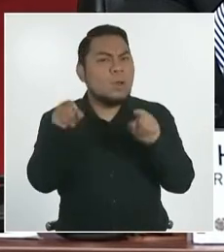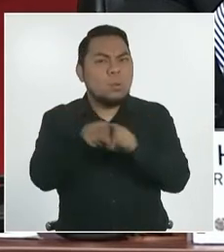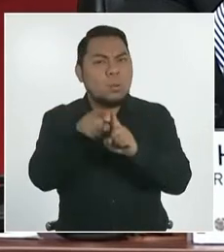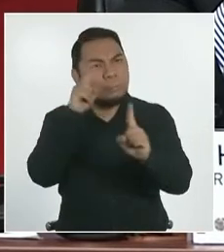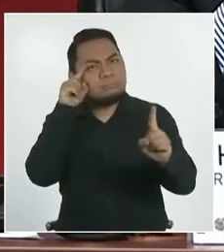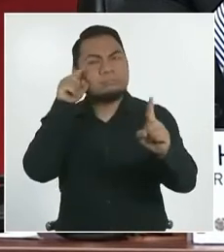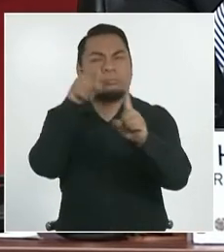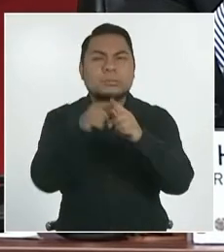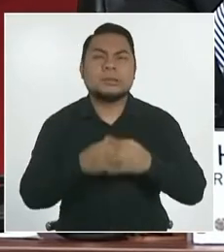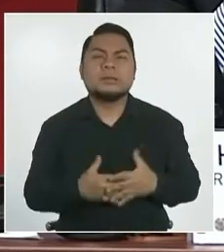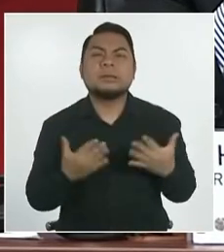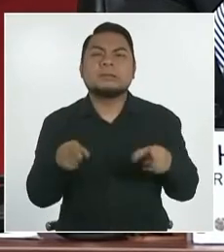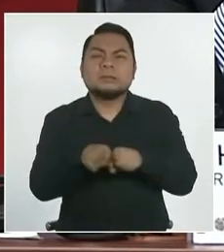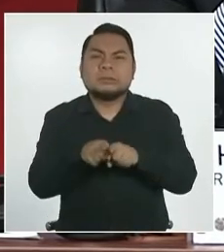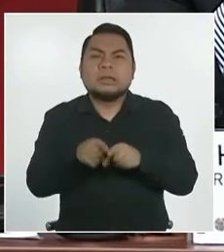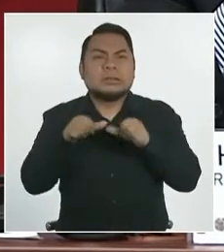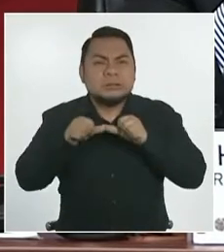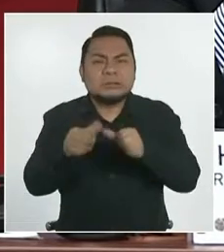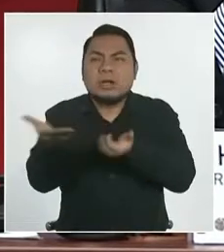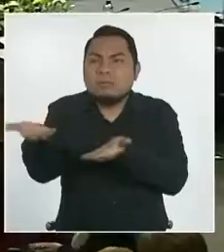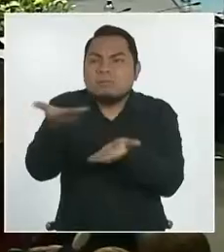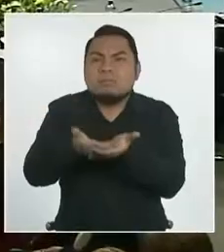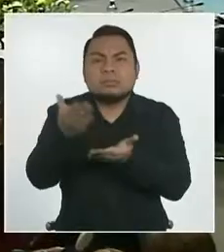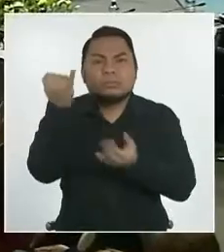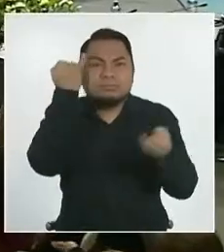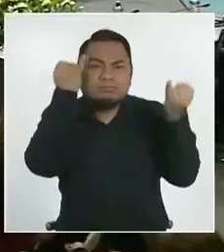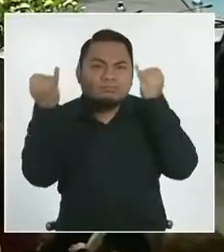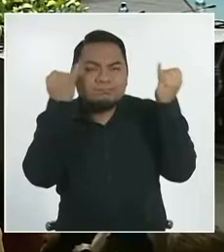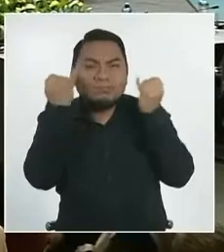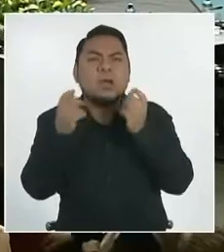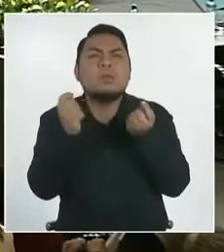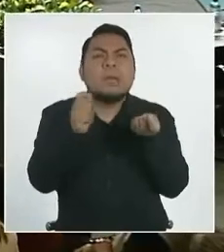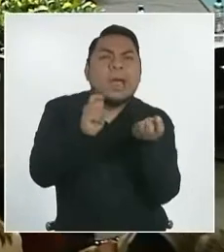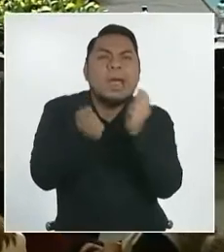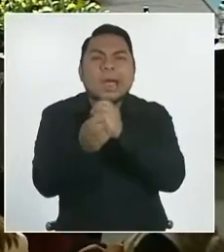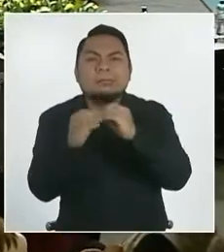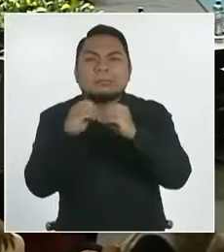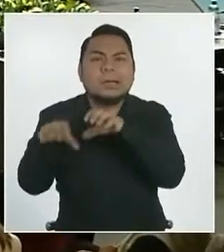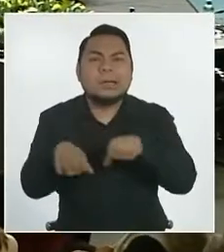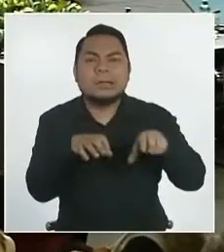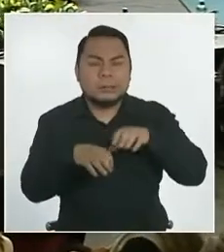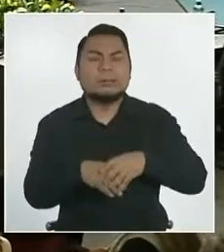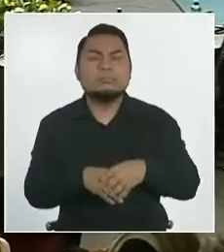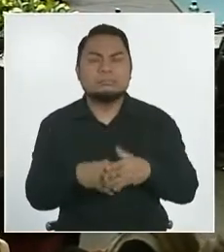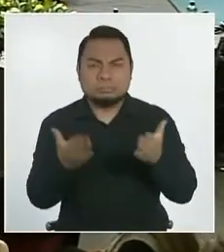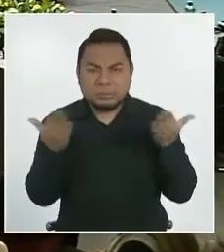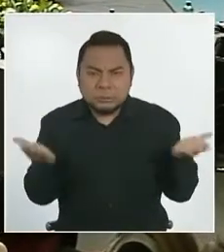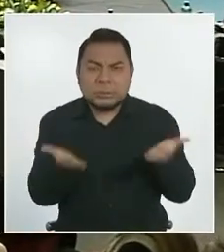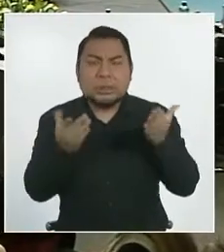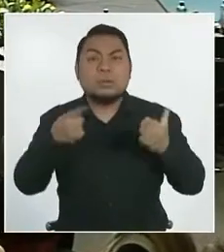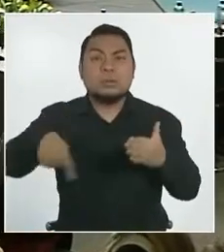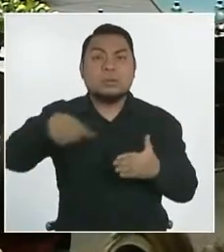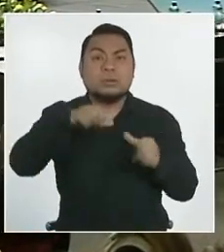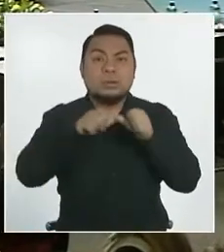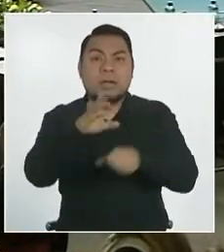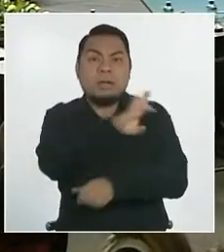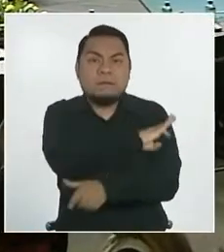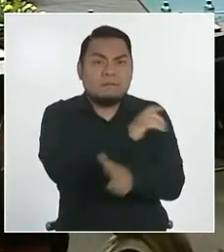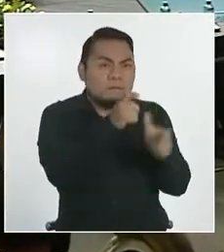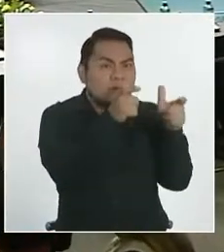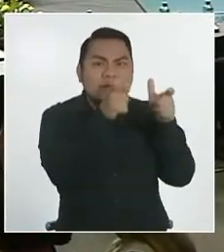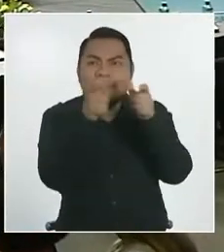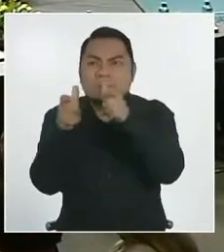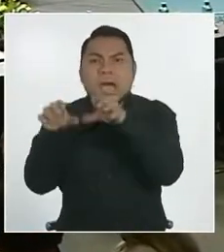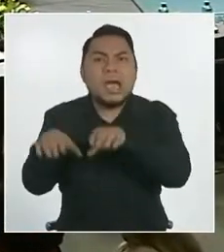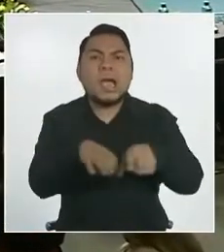línea, a seguir proponiendo sus ideas y alternativas de acción y a continuar fiscalizando el